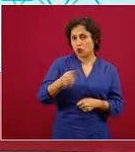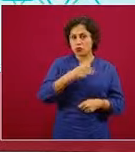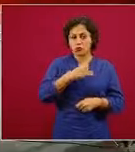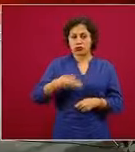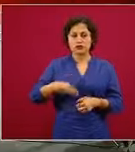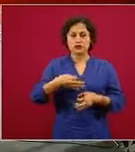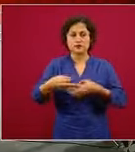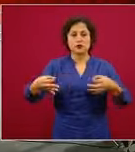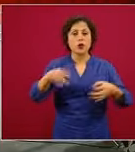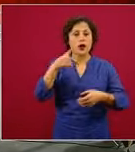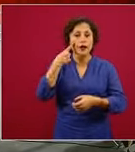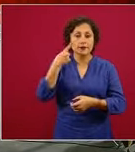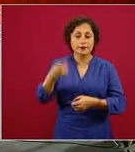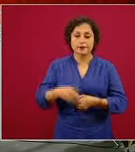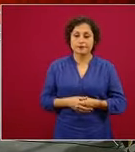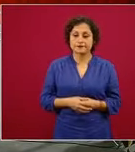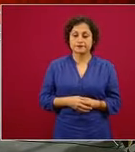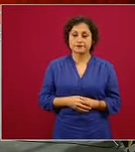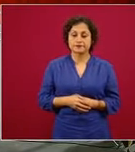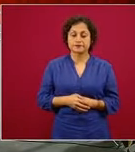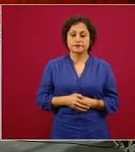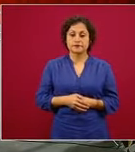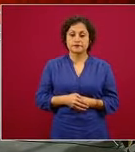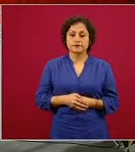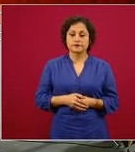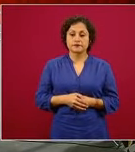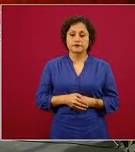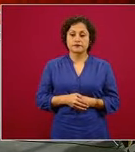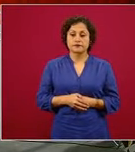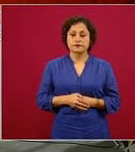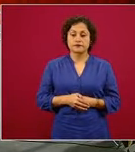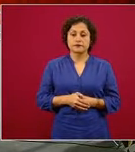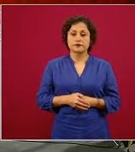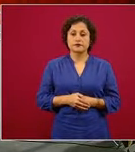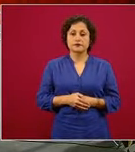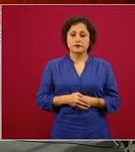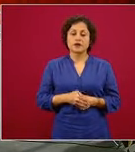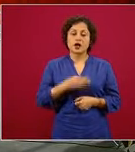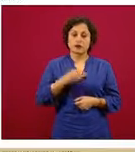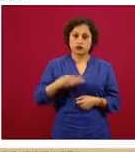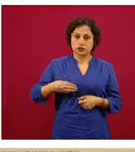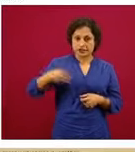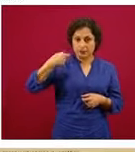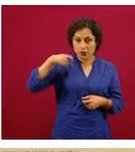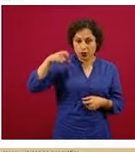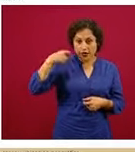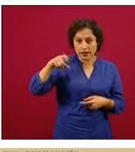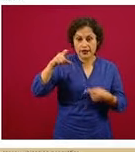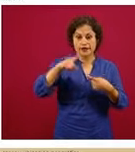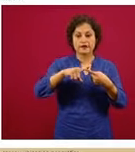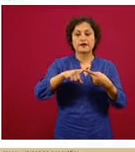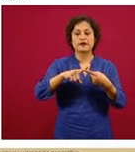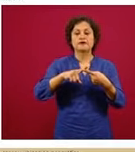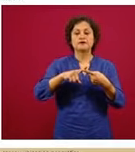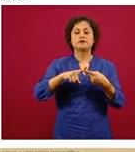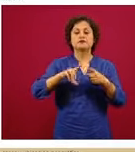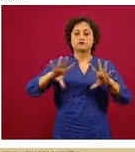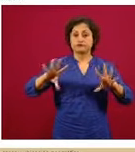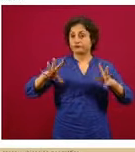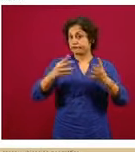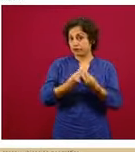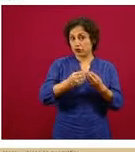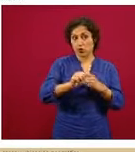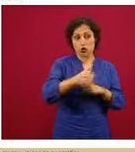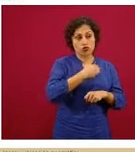contribuyen. También destaca el municipio de Querétaro, inicia casi en conjunto con los